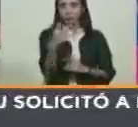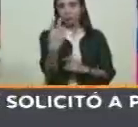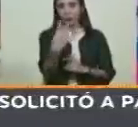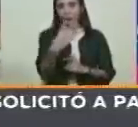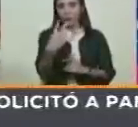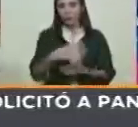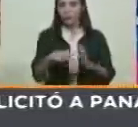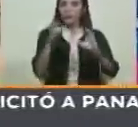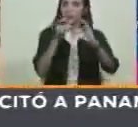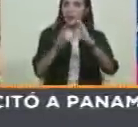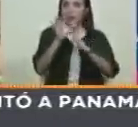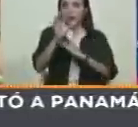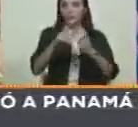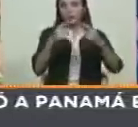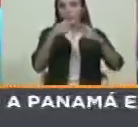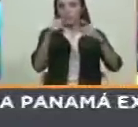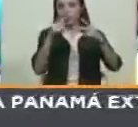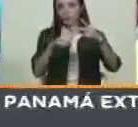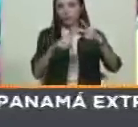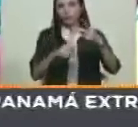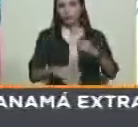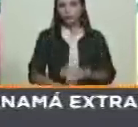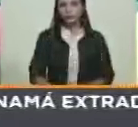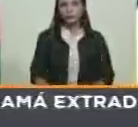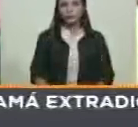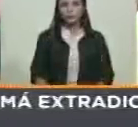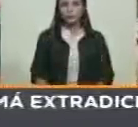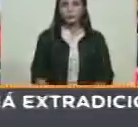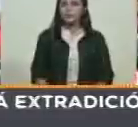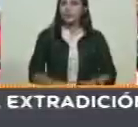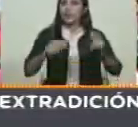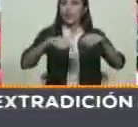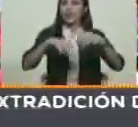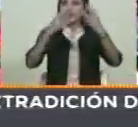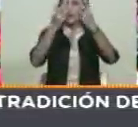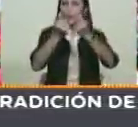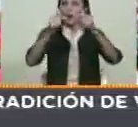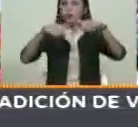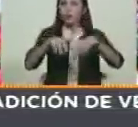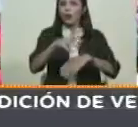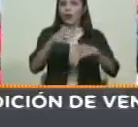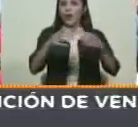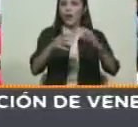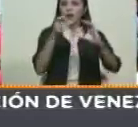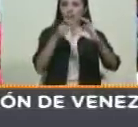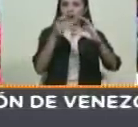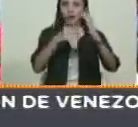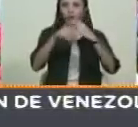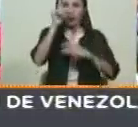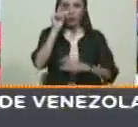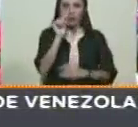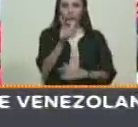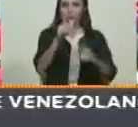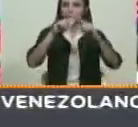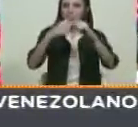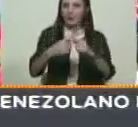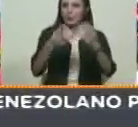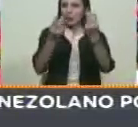bueno cuántos carnetizados del psoe tenemos aquí gobernadora por favor